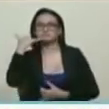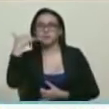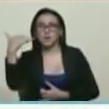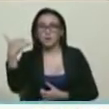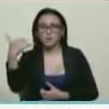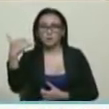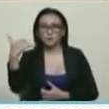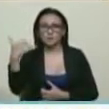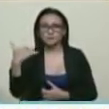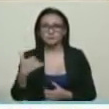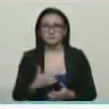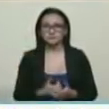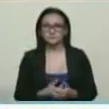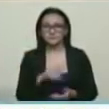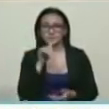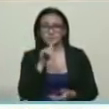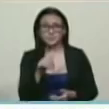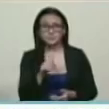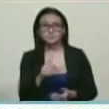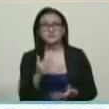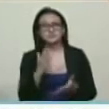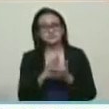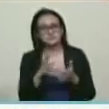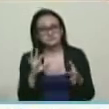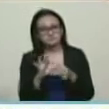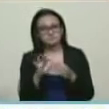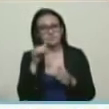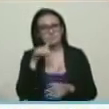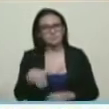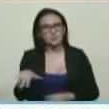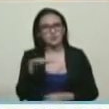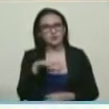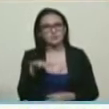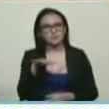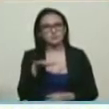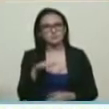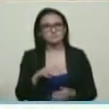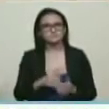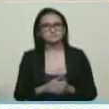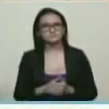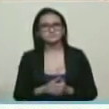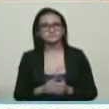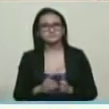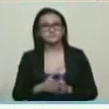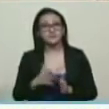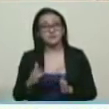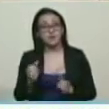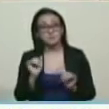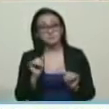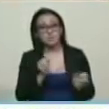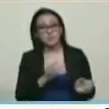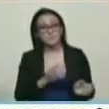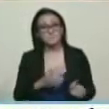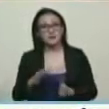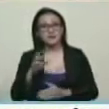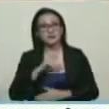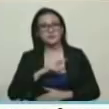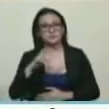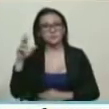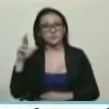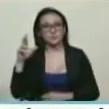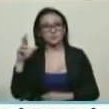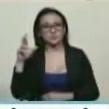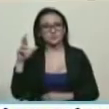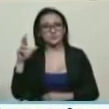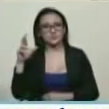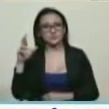al principio, siempre de la mano amiga de nuestro pueblo y al lado, repito, del Plan República, de la Unidad Cívico-Militar. Quiero agradecer